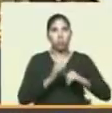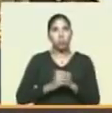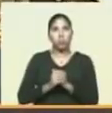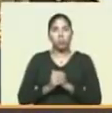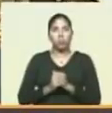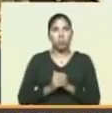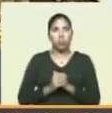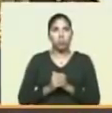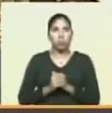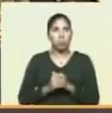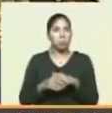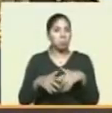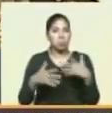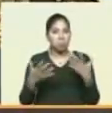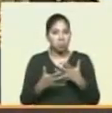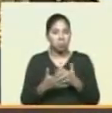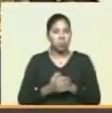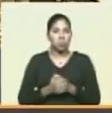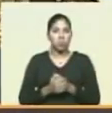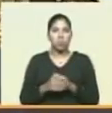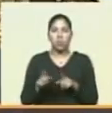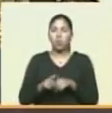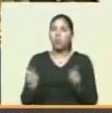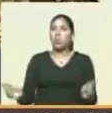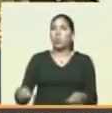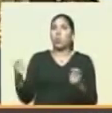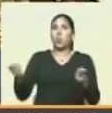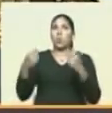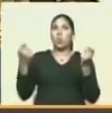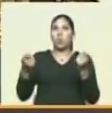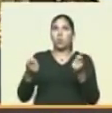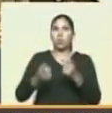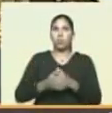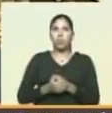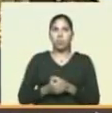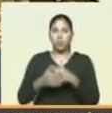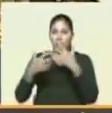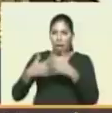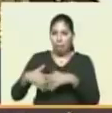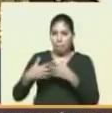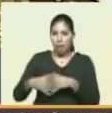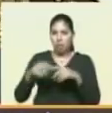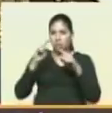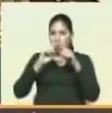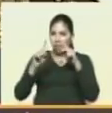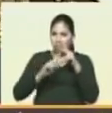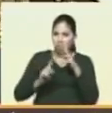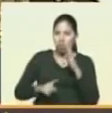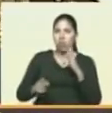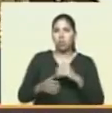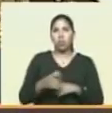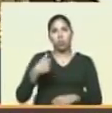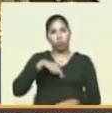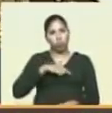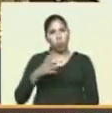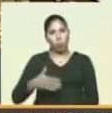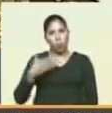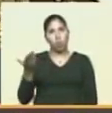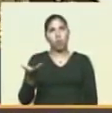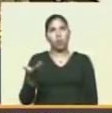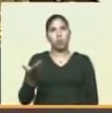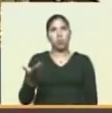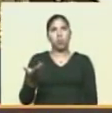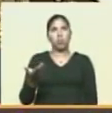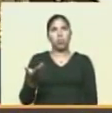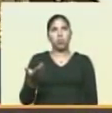de incentivos, de motivaciones, de atributos, de maquinarias, de equipamiento, y podamos nosotros ir transitando